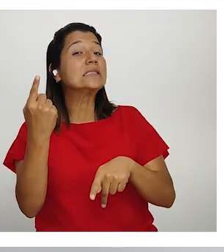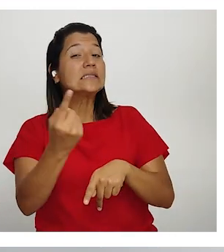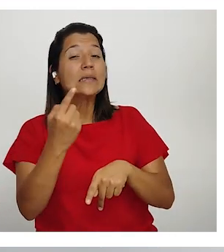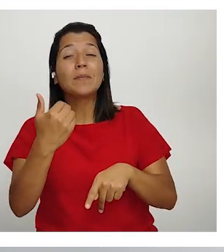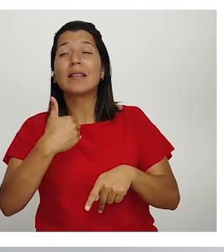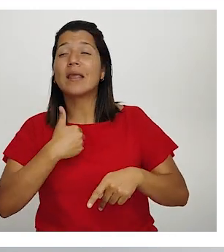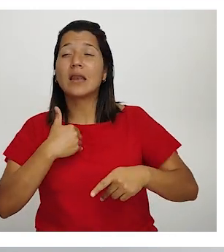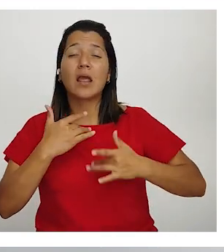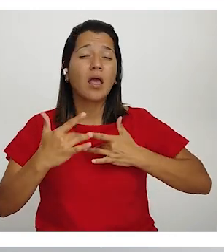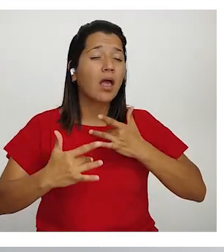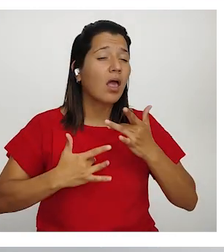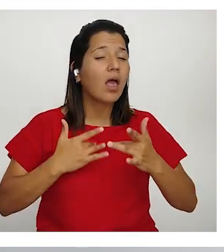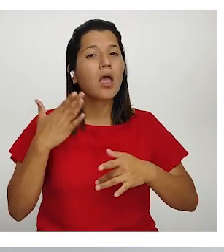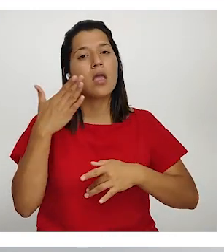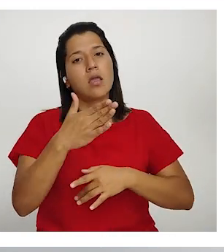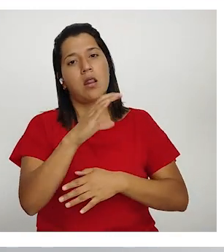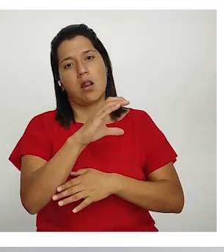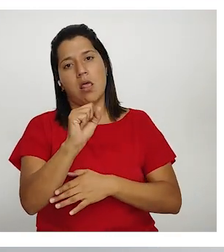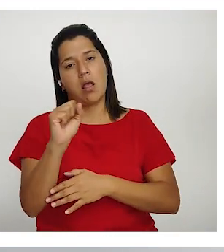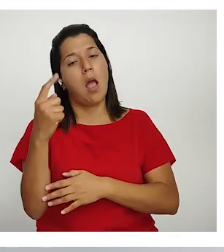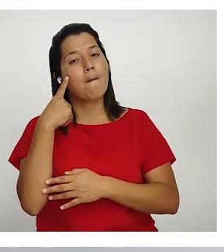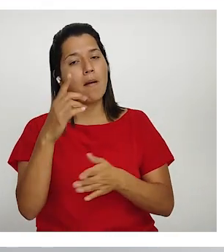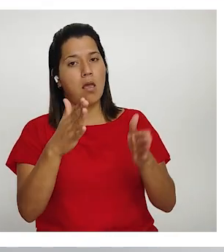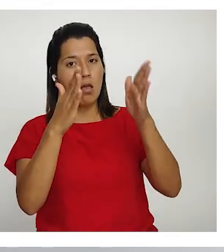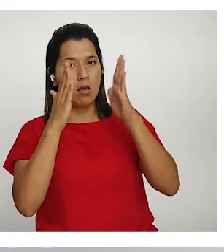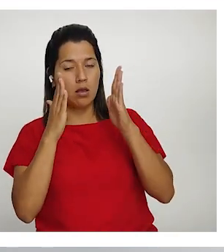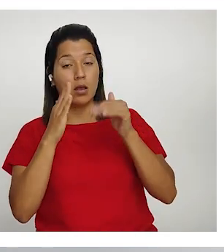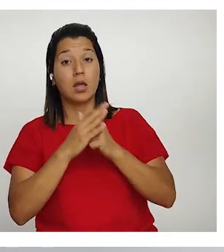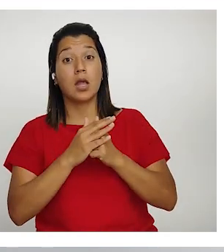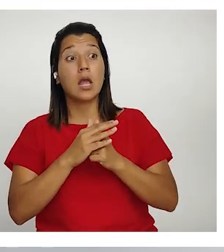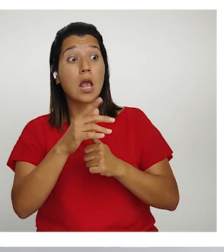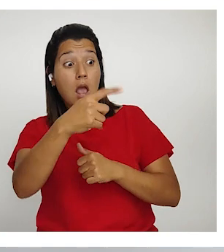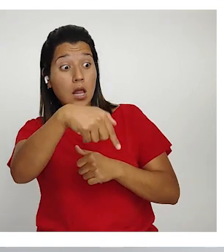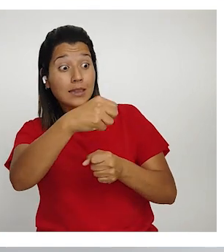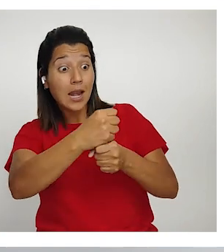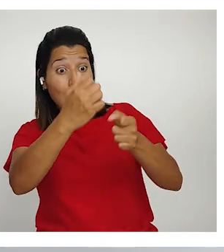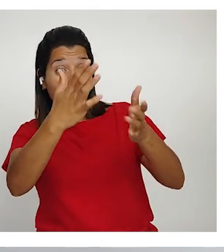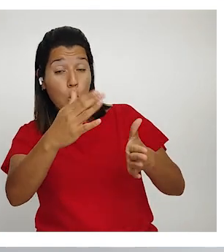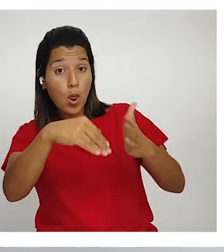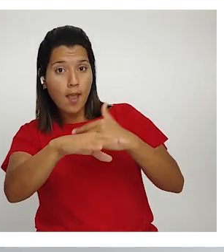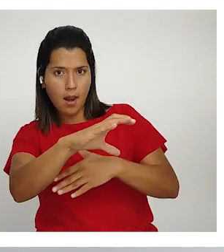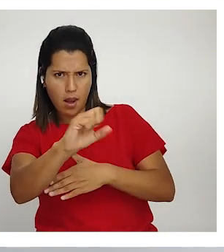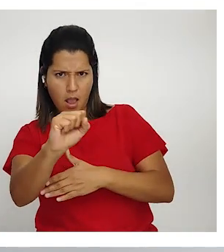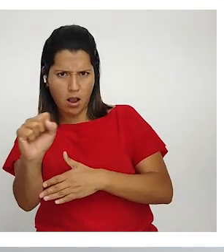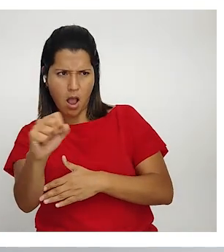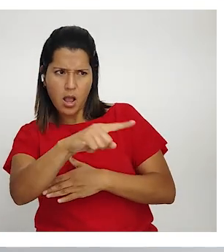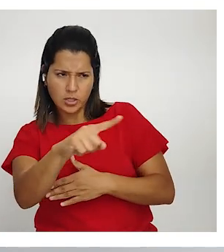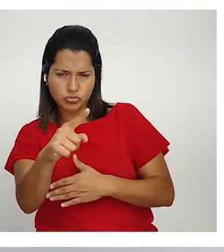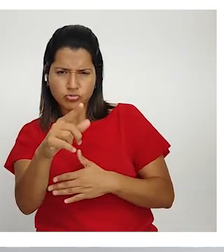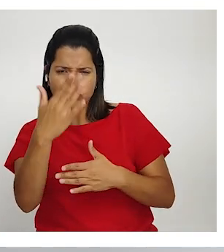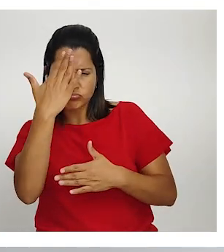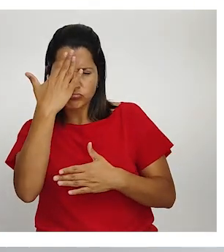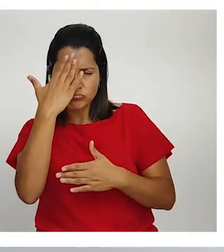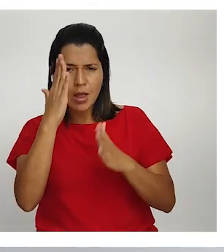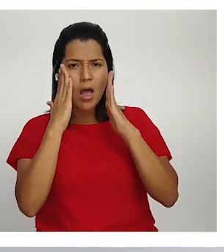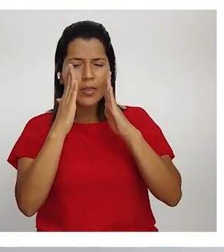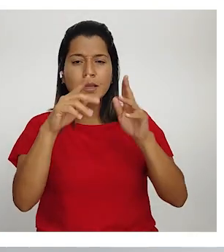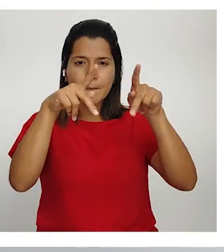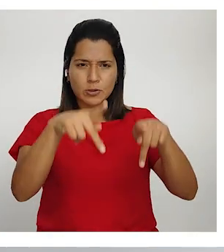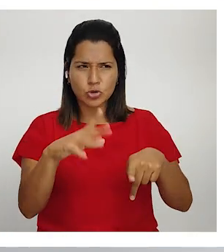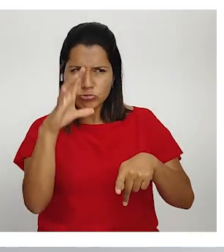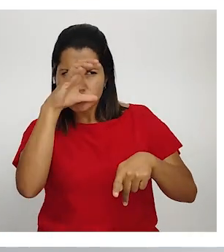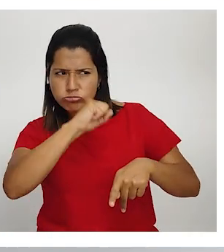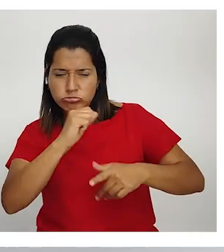El personal de salud está capacitado para atender este tipo de pacientes, identificar sus síntomas y poder